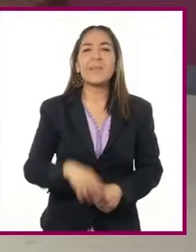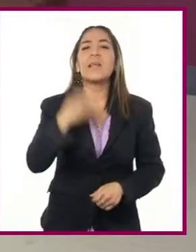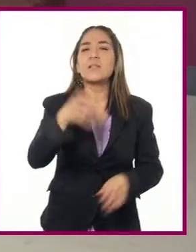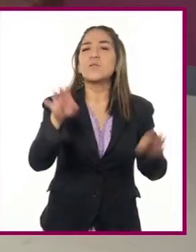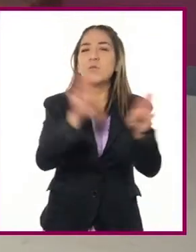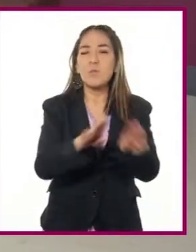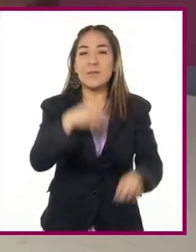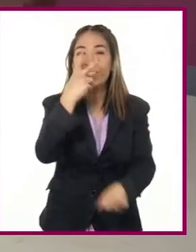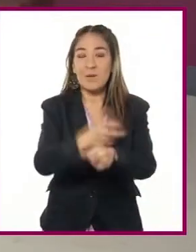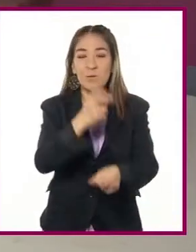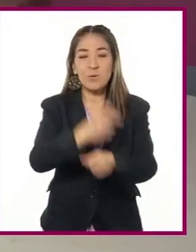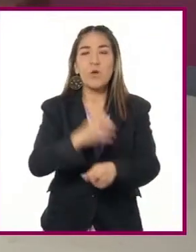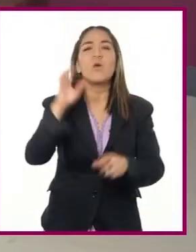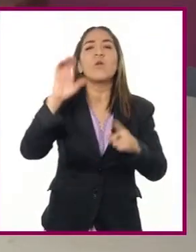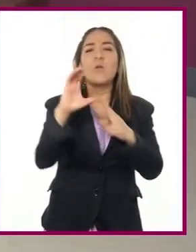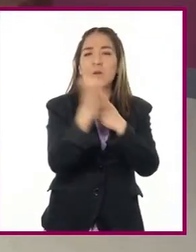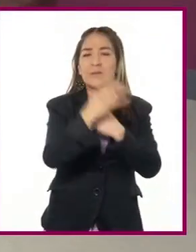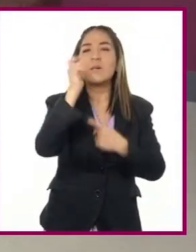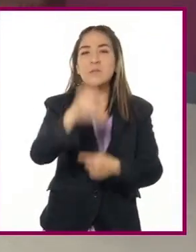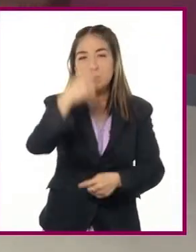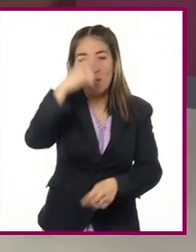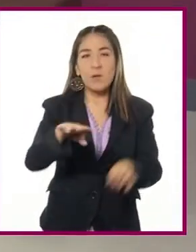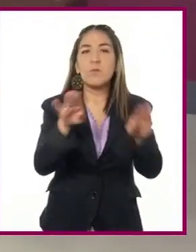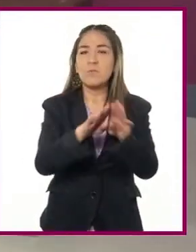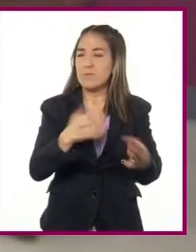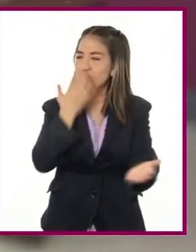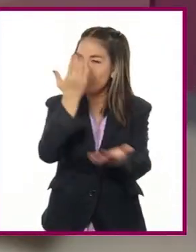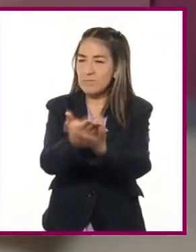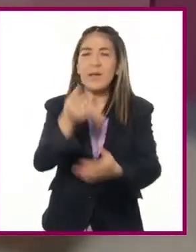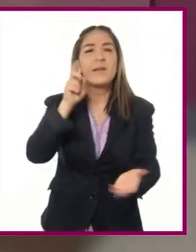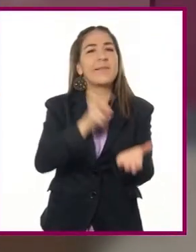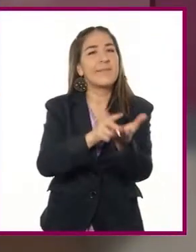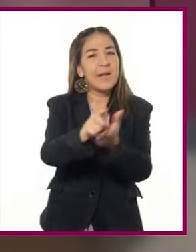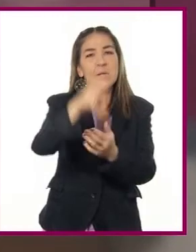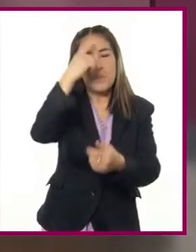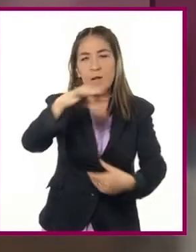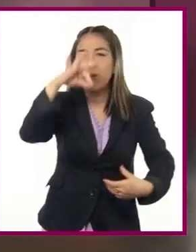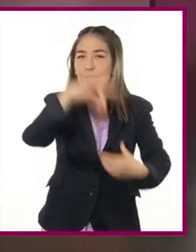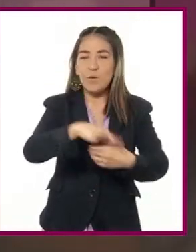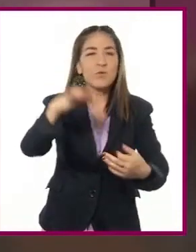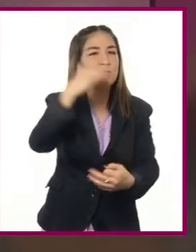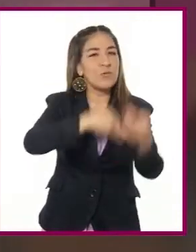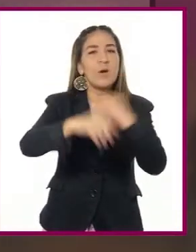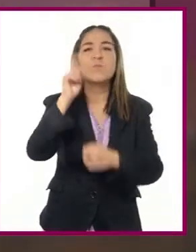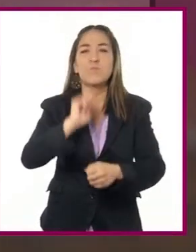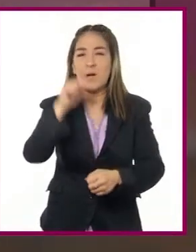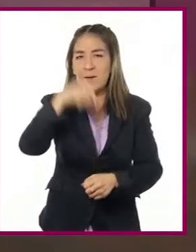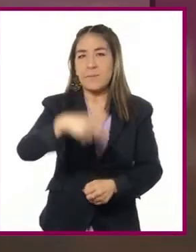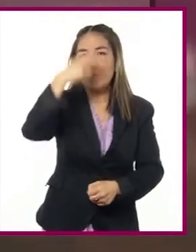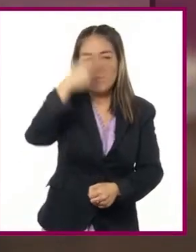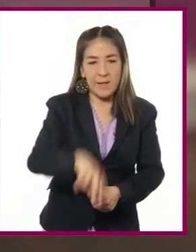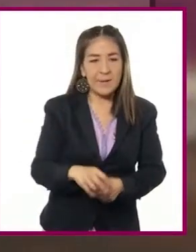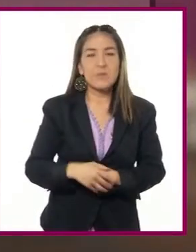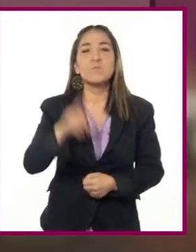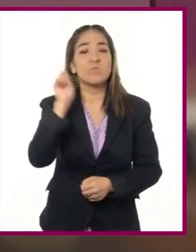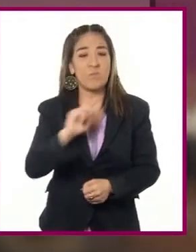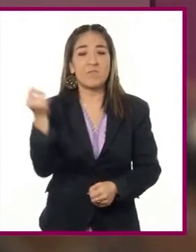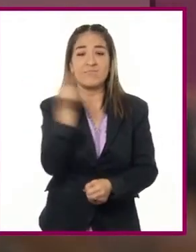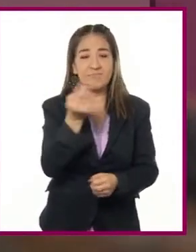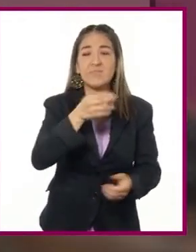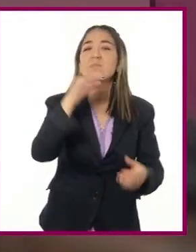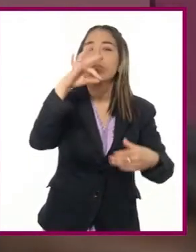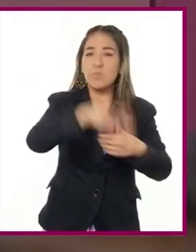demandó el derecho al voto para la población femenina. Las mujeres necesitan el derecho al voto por las